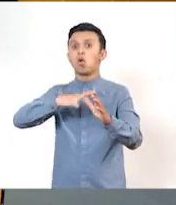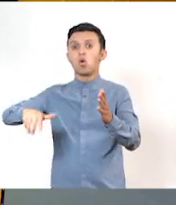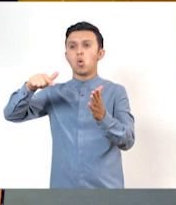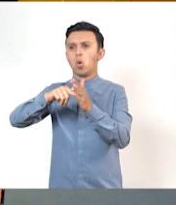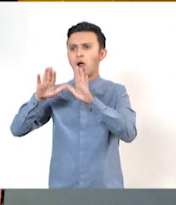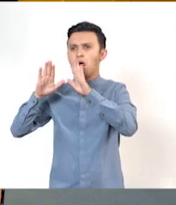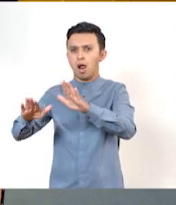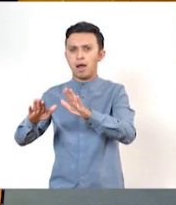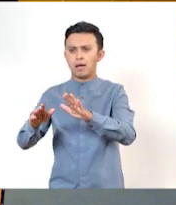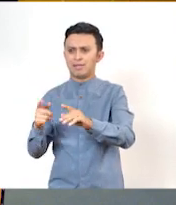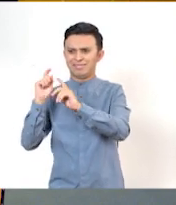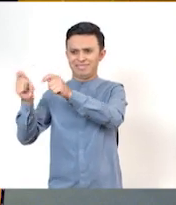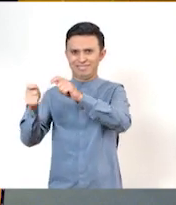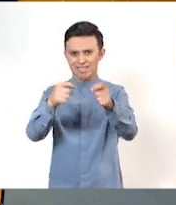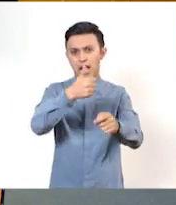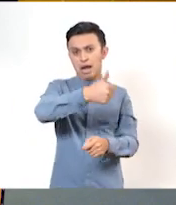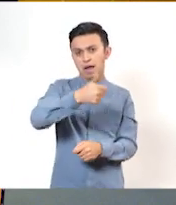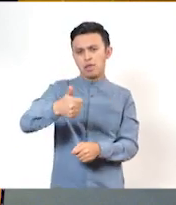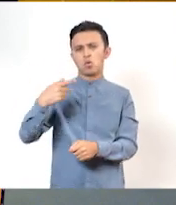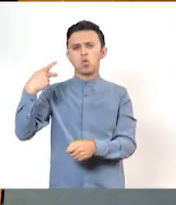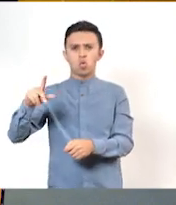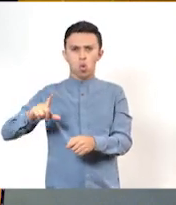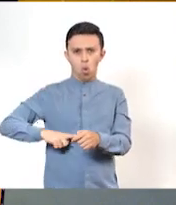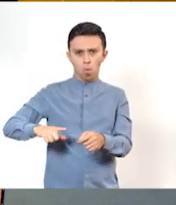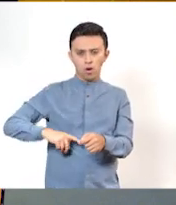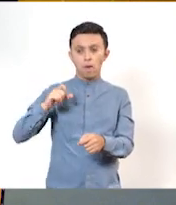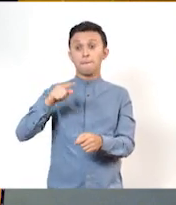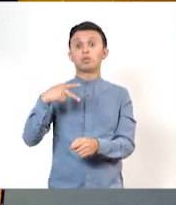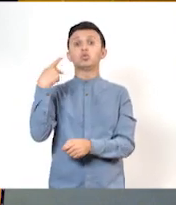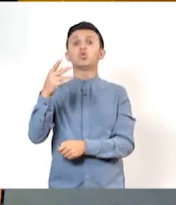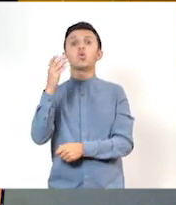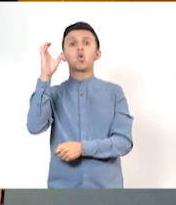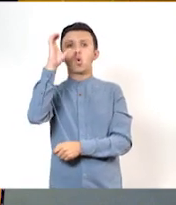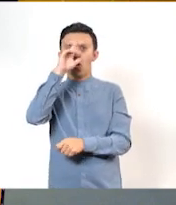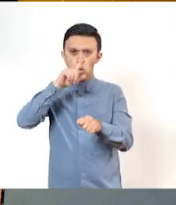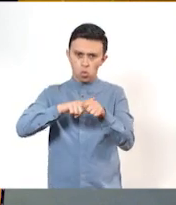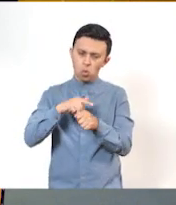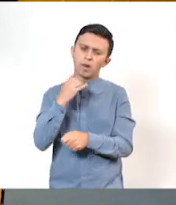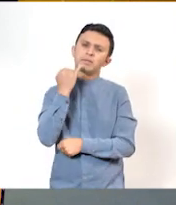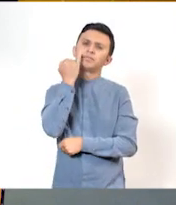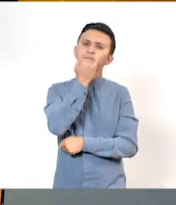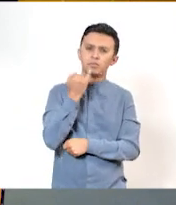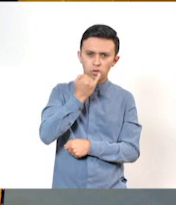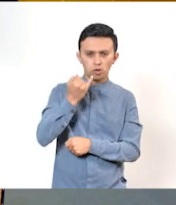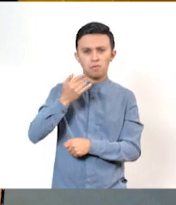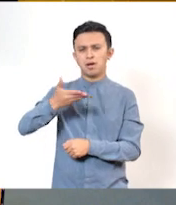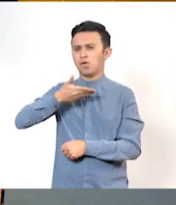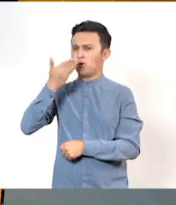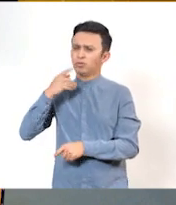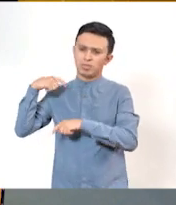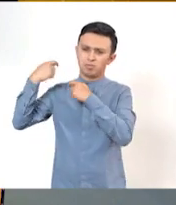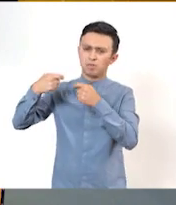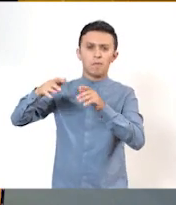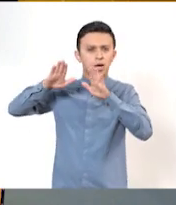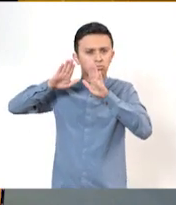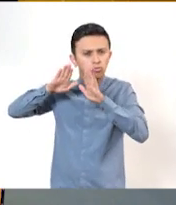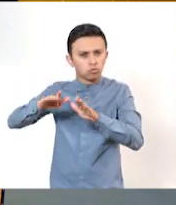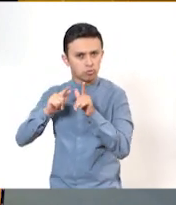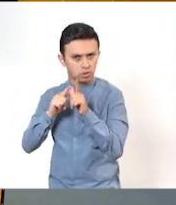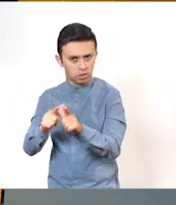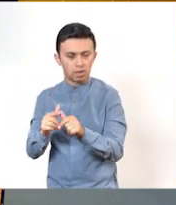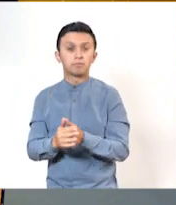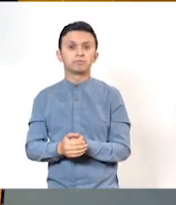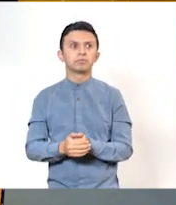y, por supuesto, practicar y conservar su lengua, conocimientos, tradiciones y costumbres. Me gustó muchísimo saber que en